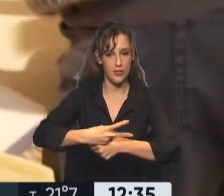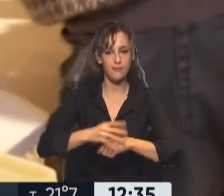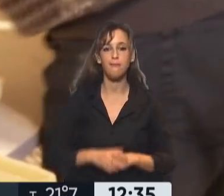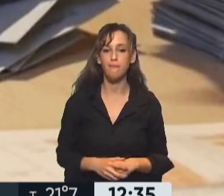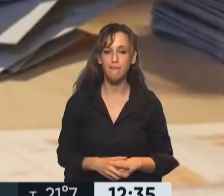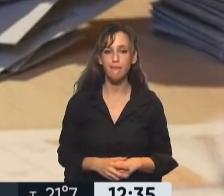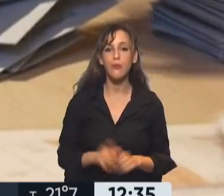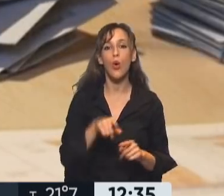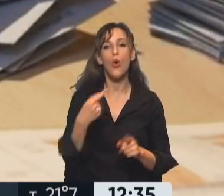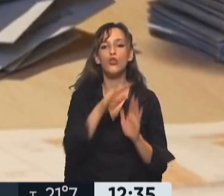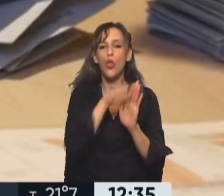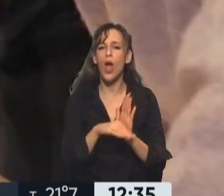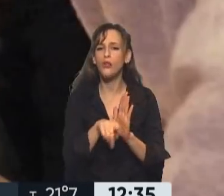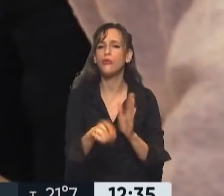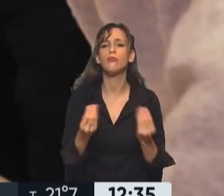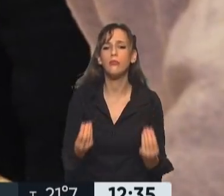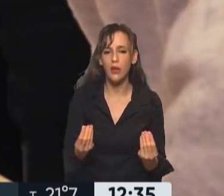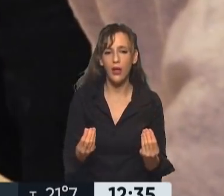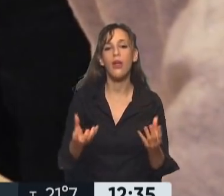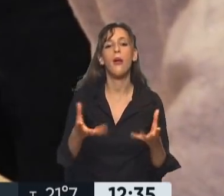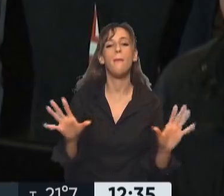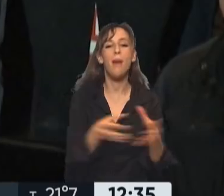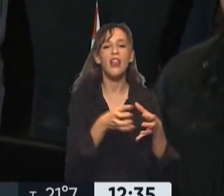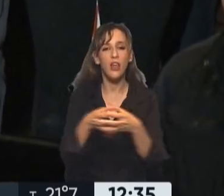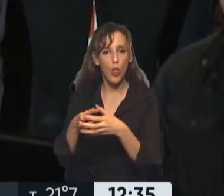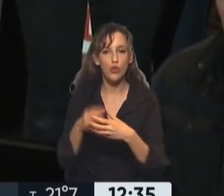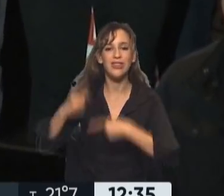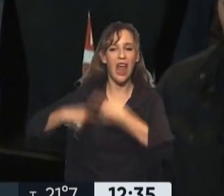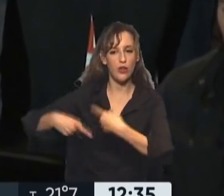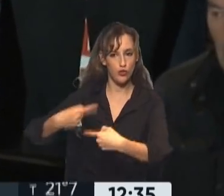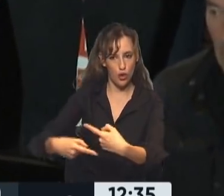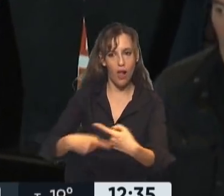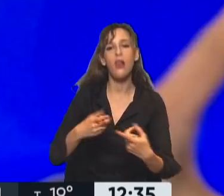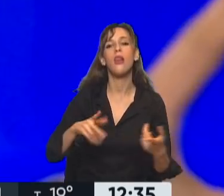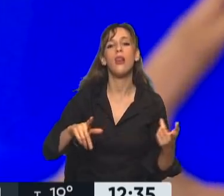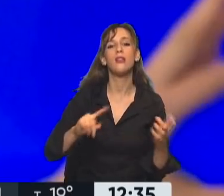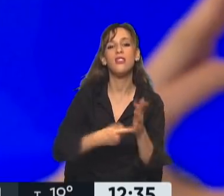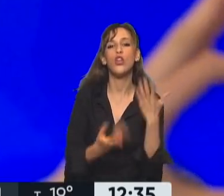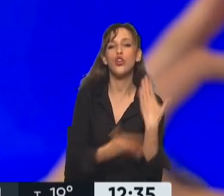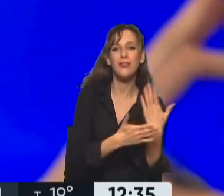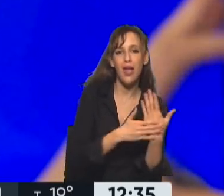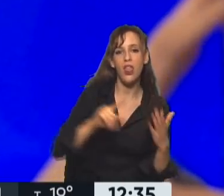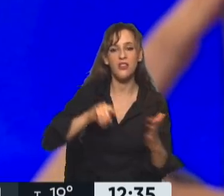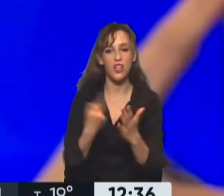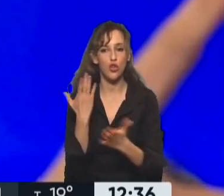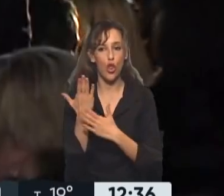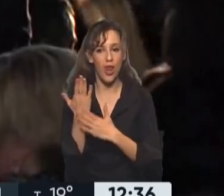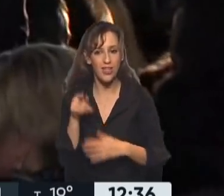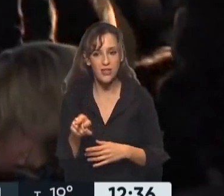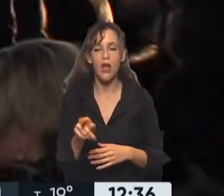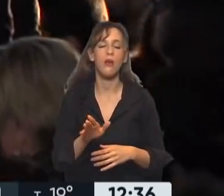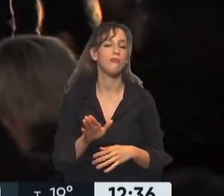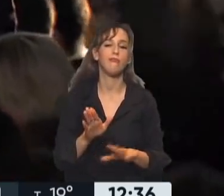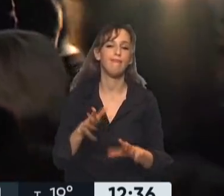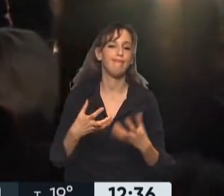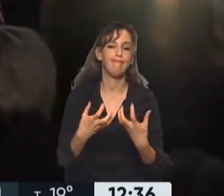elección fue la confirmación de que los partidos tradicionales, la centroizquierda del Partido Socialista y la centroderecha de los republicanos, quedaron